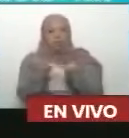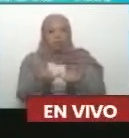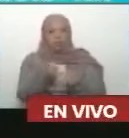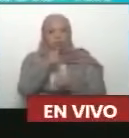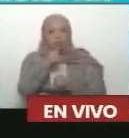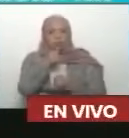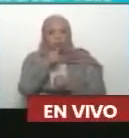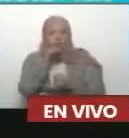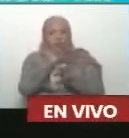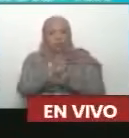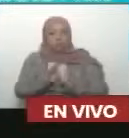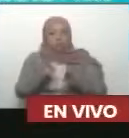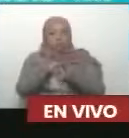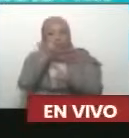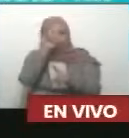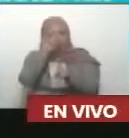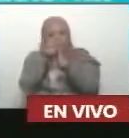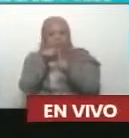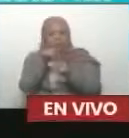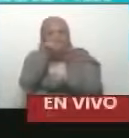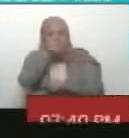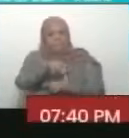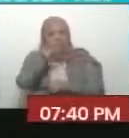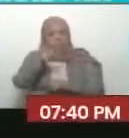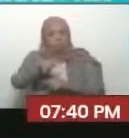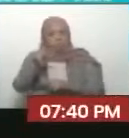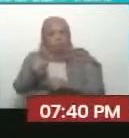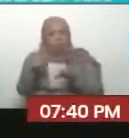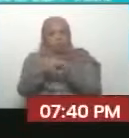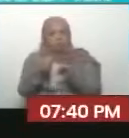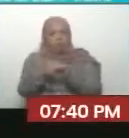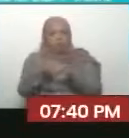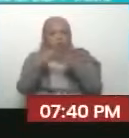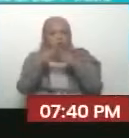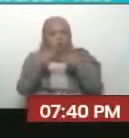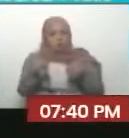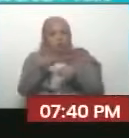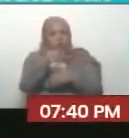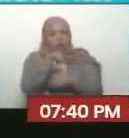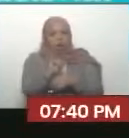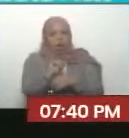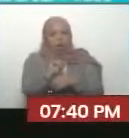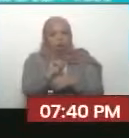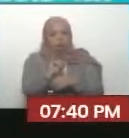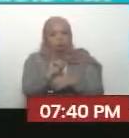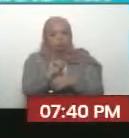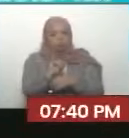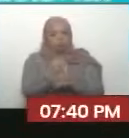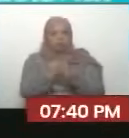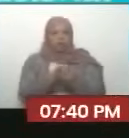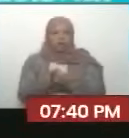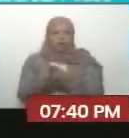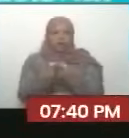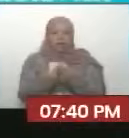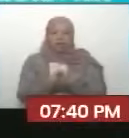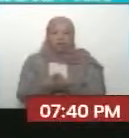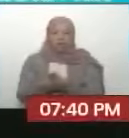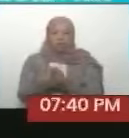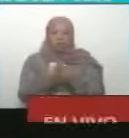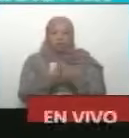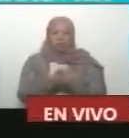no estoy hablando de metas personales, legítimas, que todos tenemos, ¿verdad? Estudiar tal